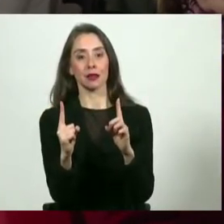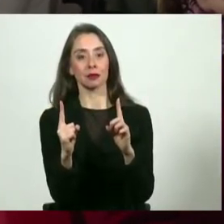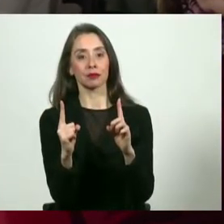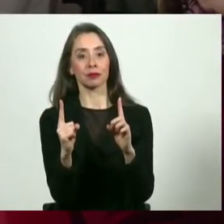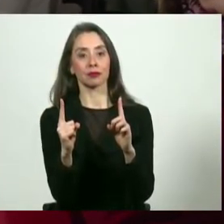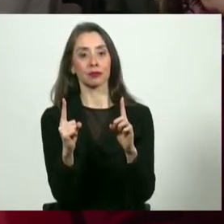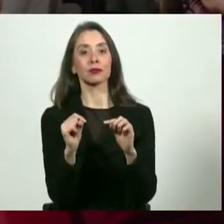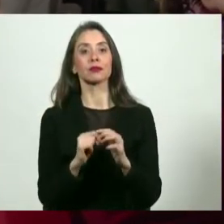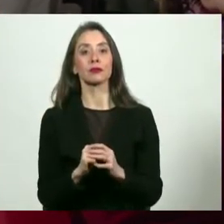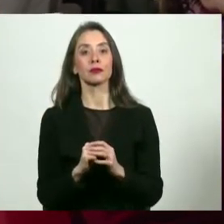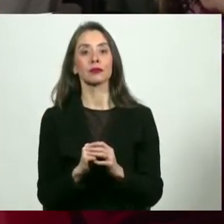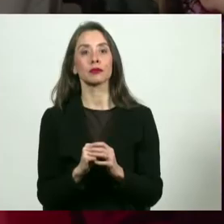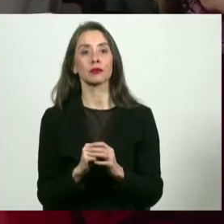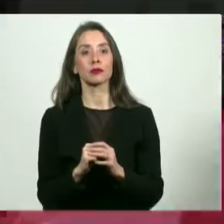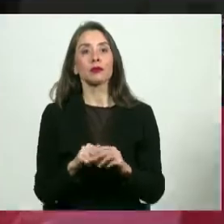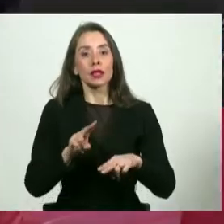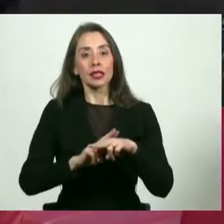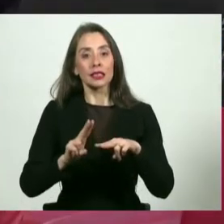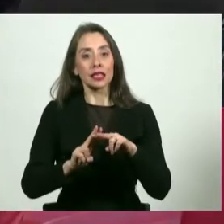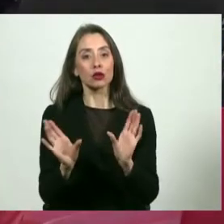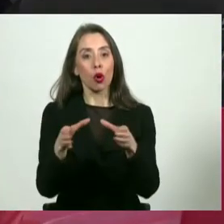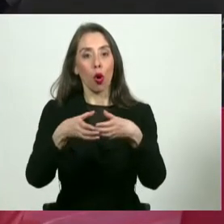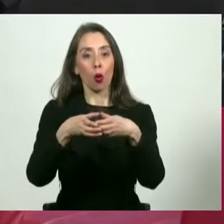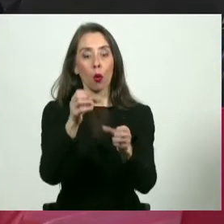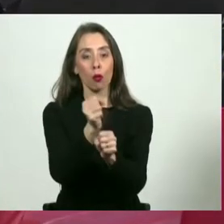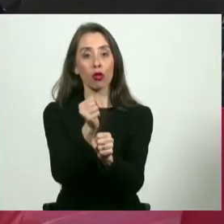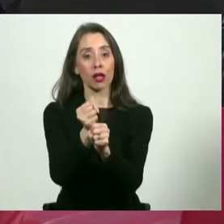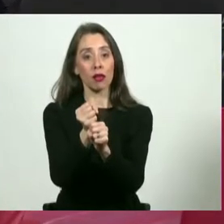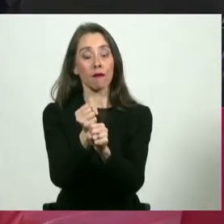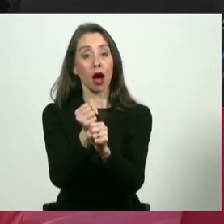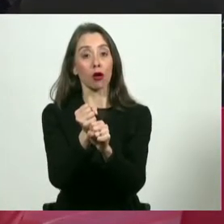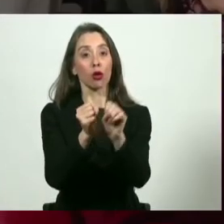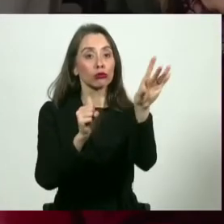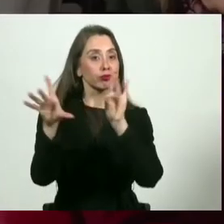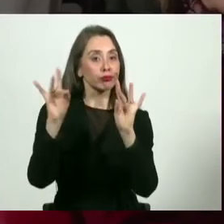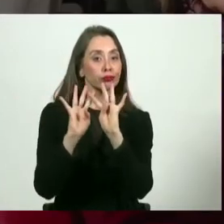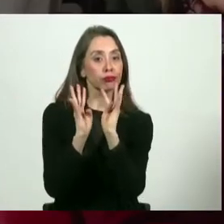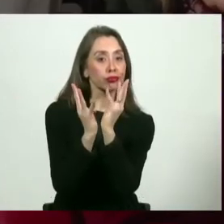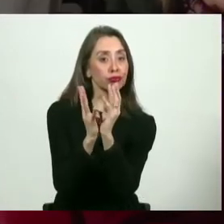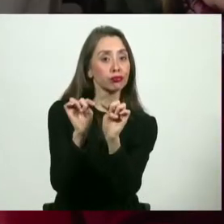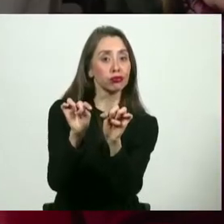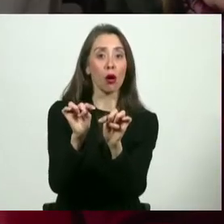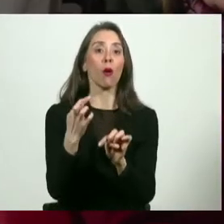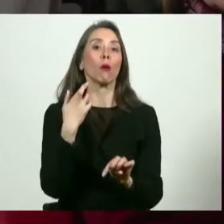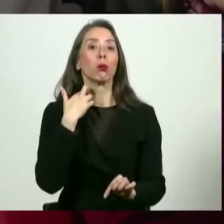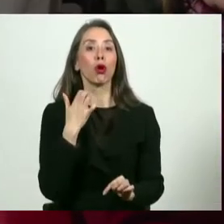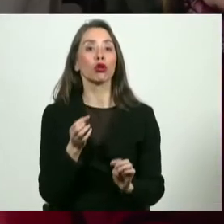Para estos efectos, entonces, se generó un grupo de trabajo. Esto fue particularmente importante